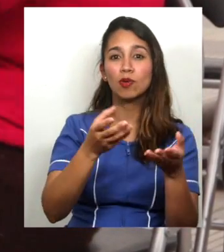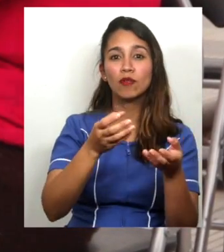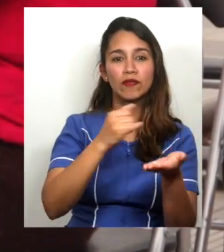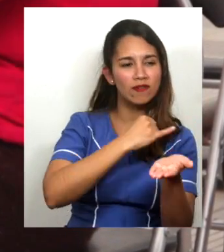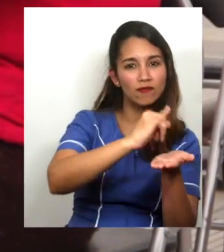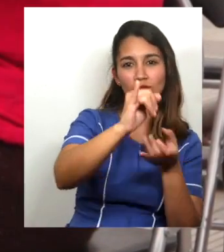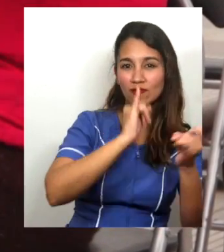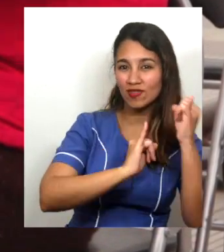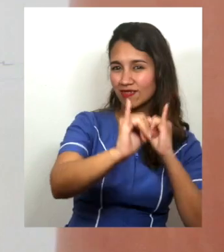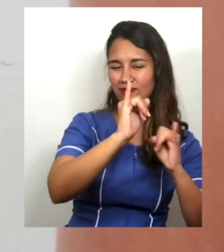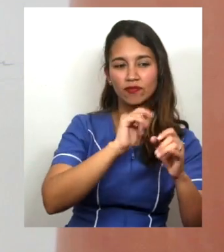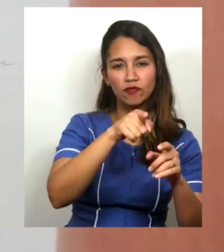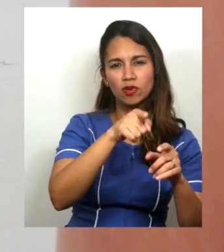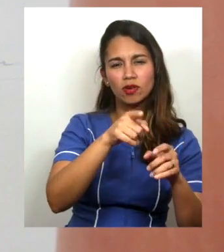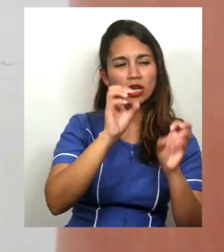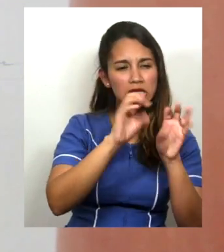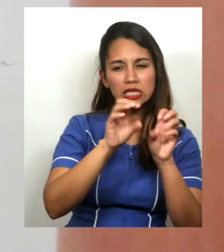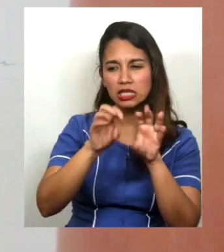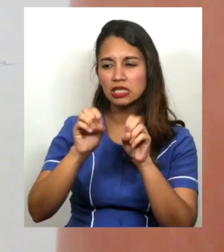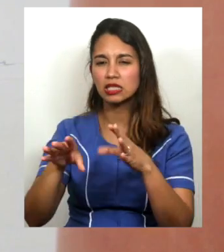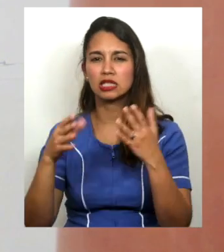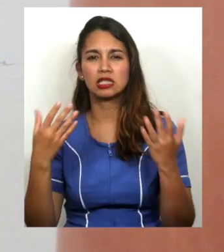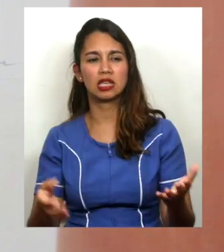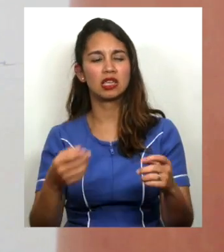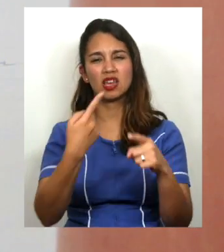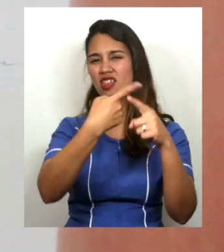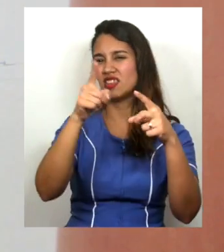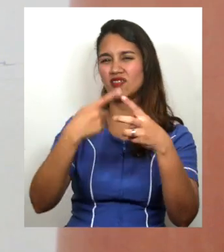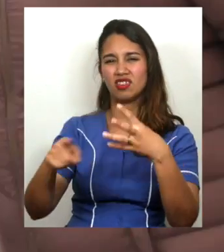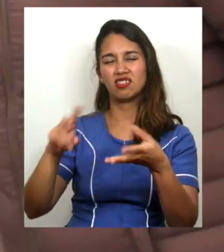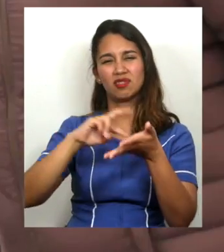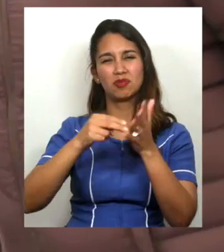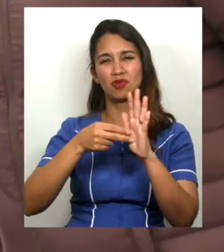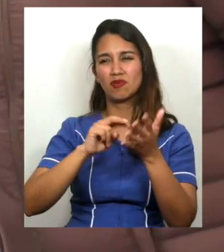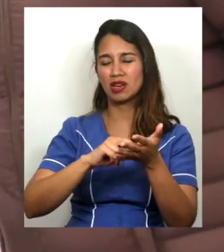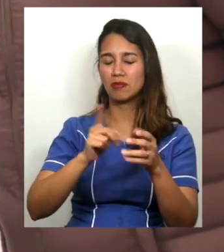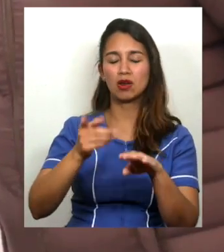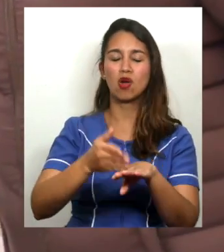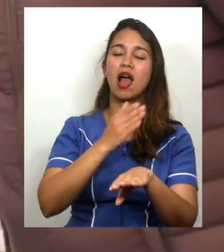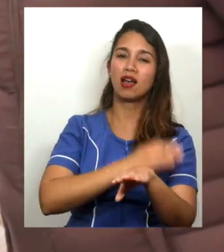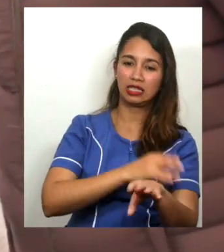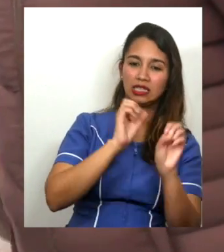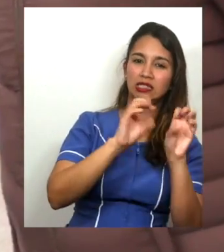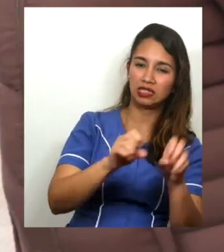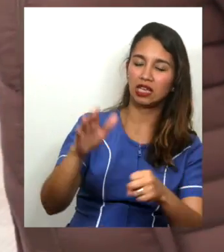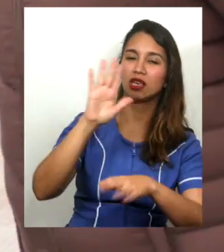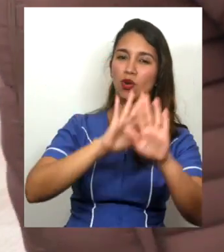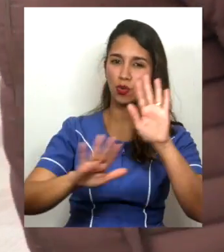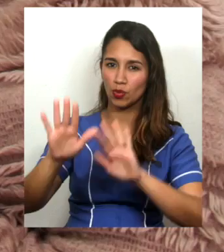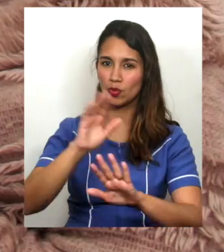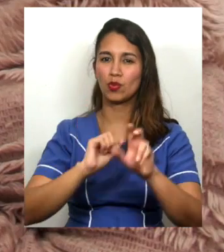población, informando y posicionando la promoción de la salud y la prevención para impulsar el control de factores de riesgo y favorecer